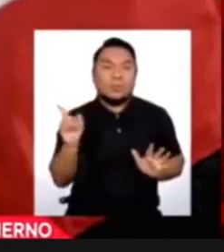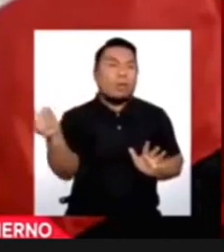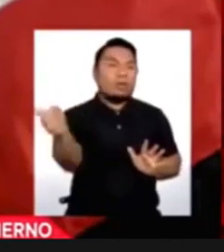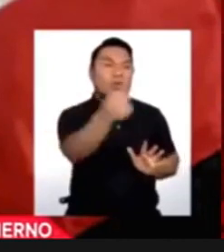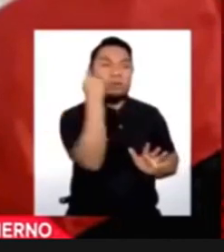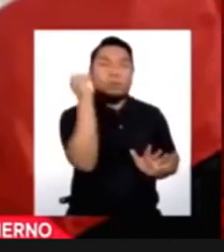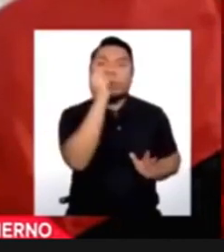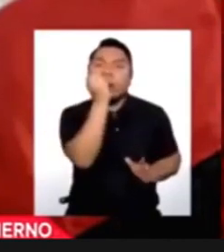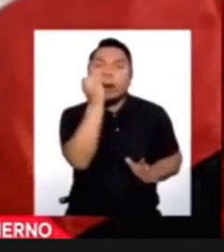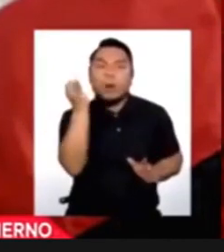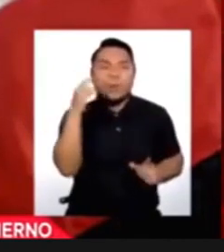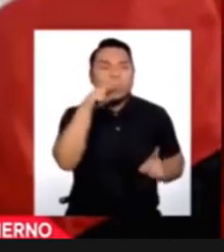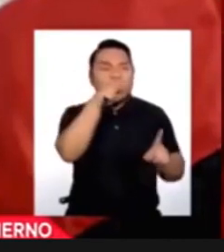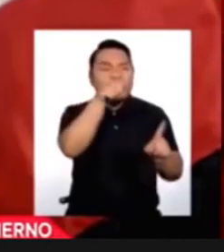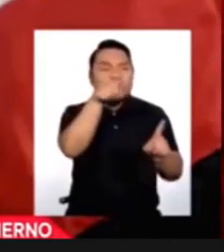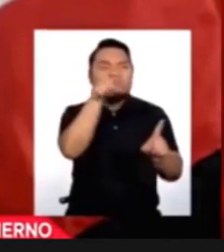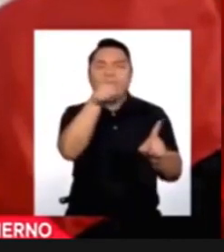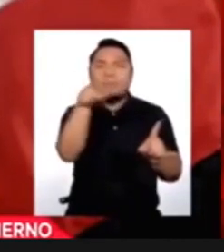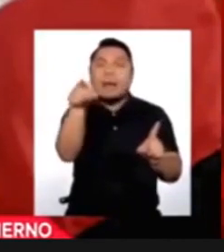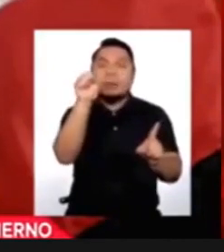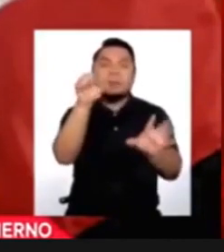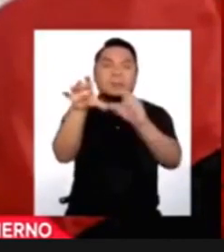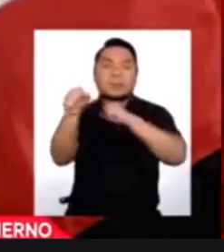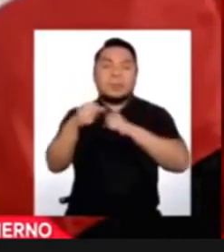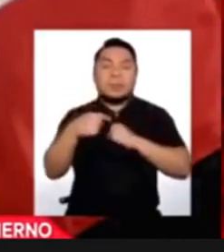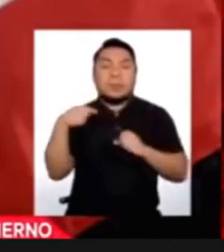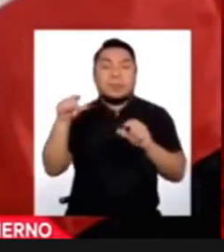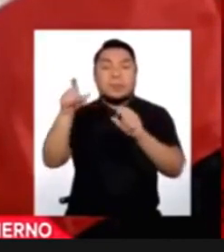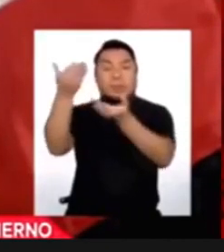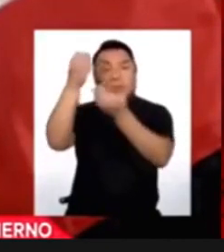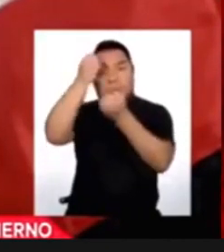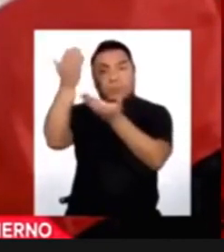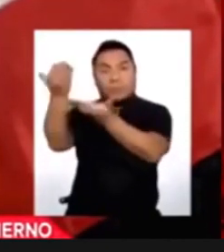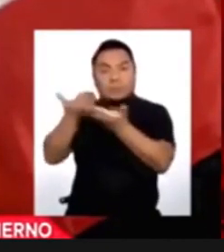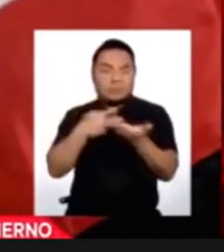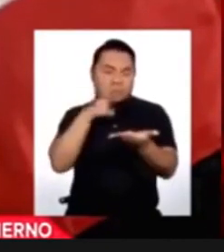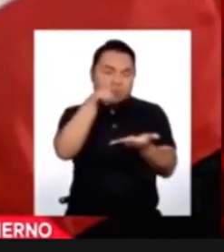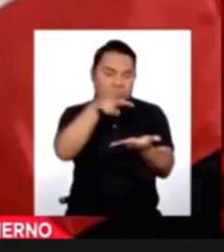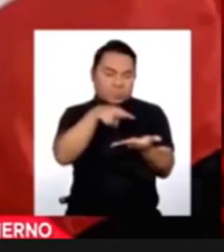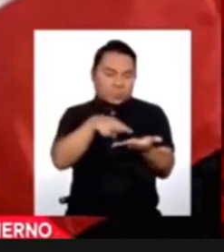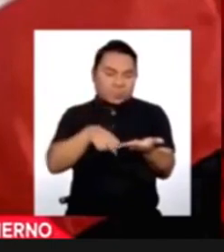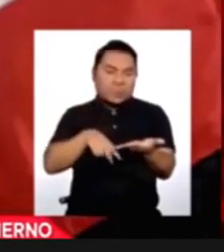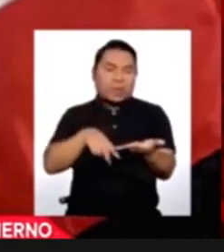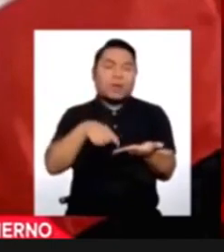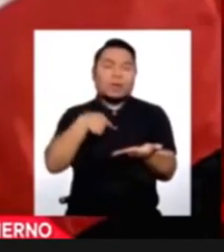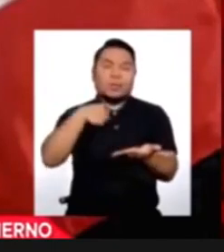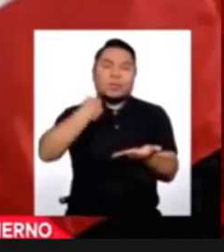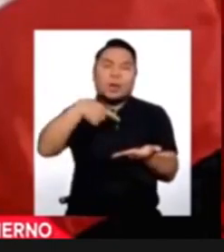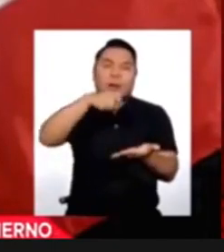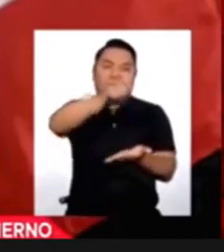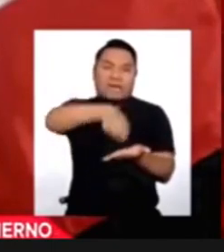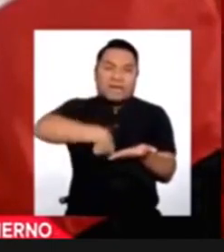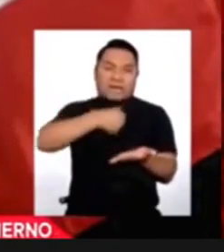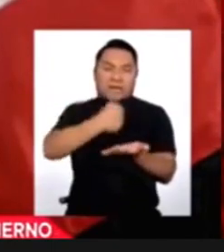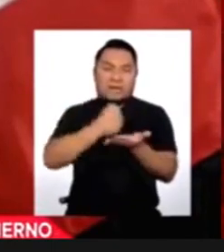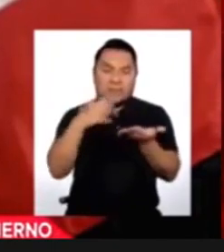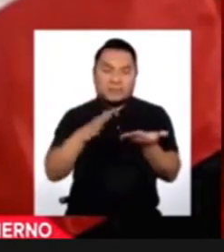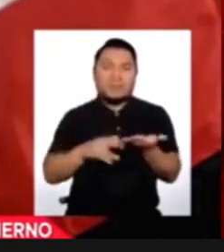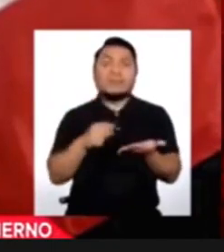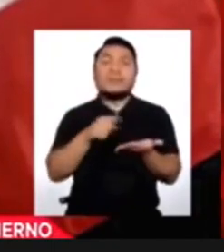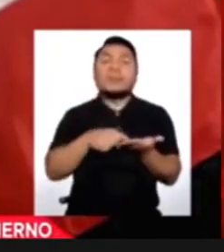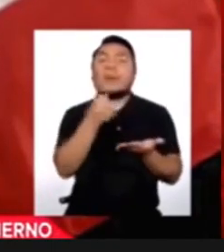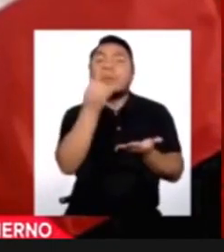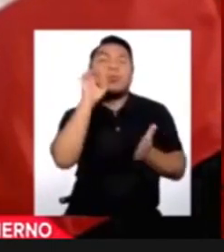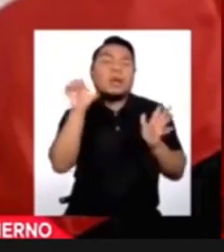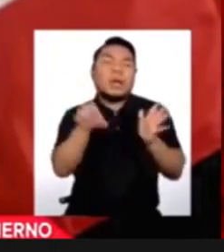por eso ahora ya he firmado el primer grupo donde hemos priorizado, por ejemplo, hay personas